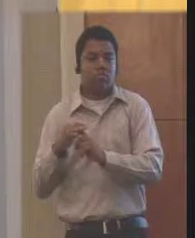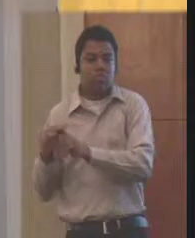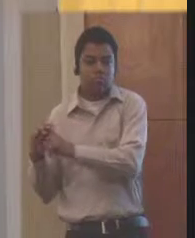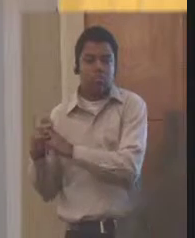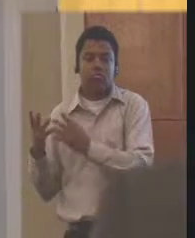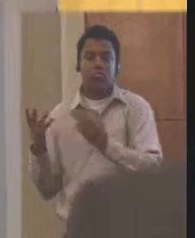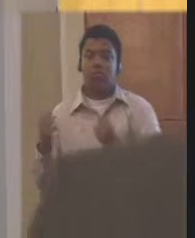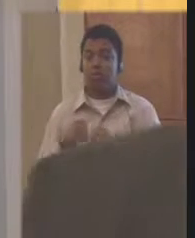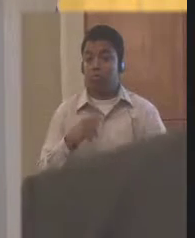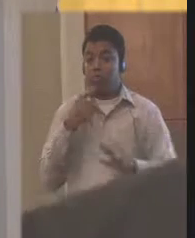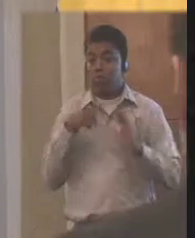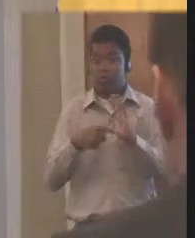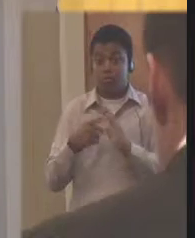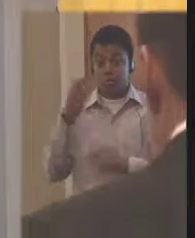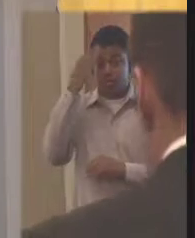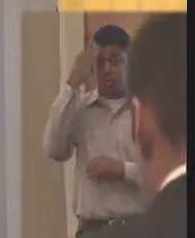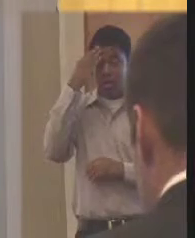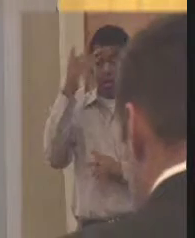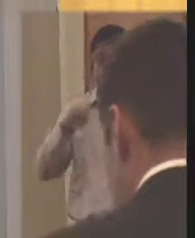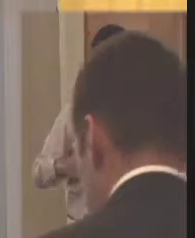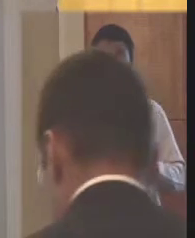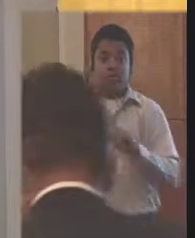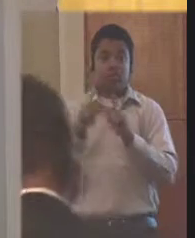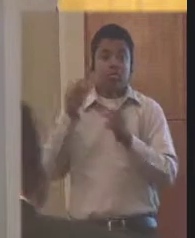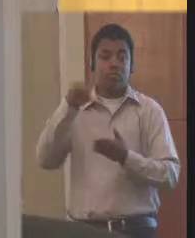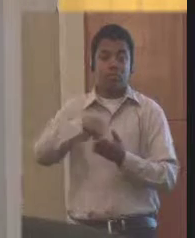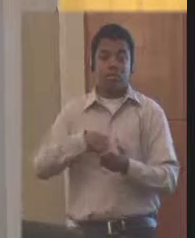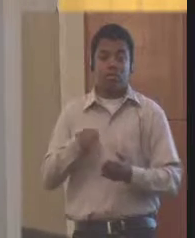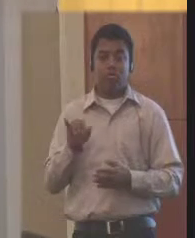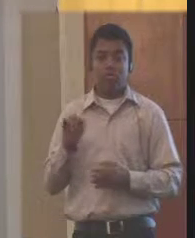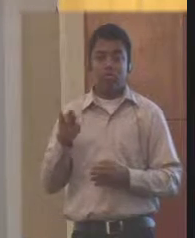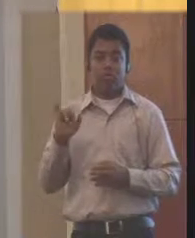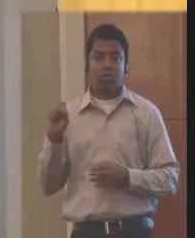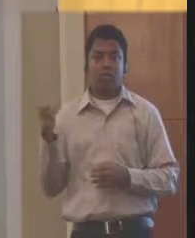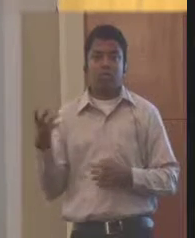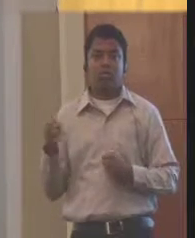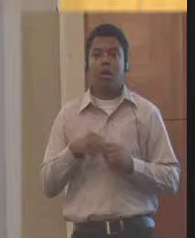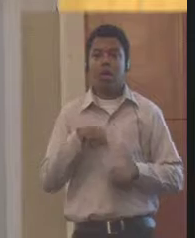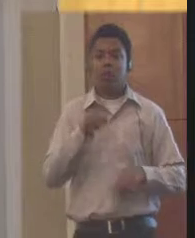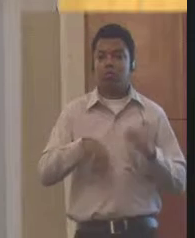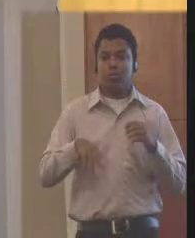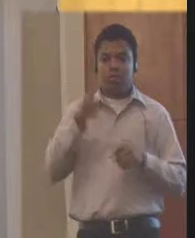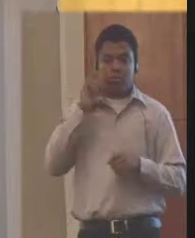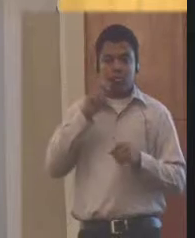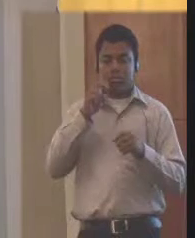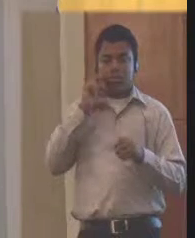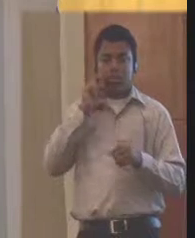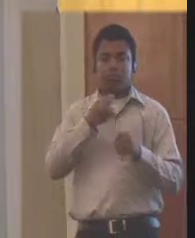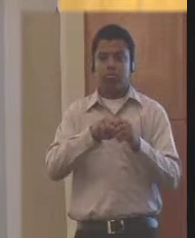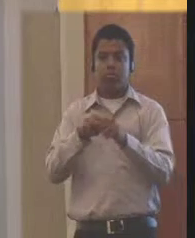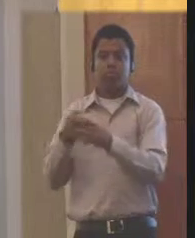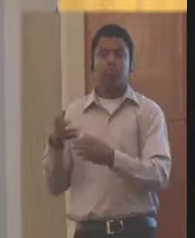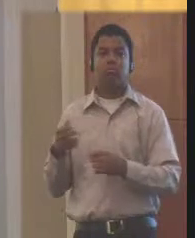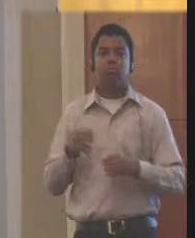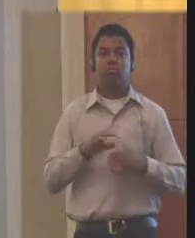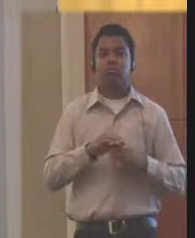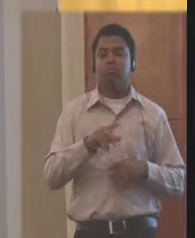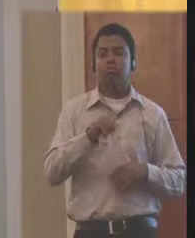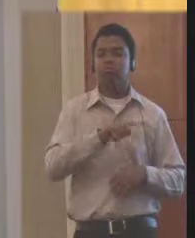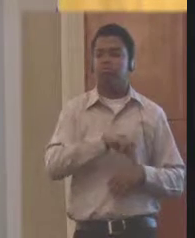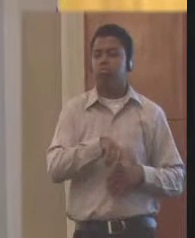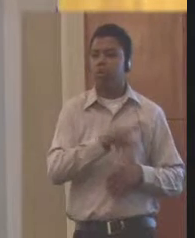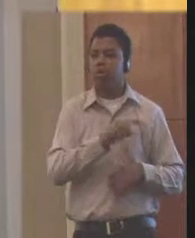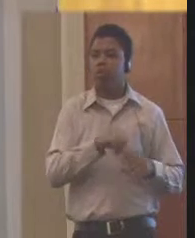ustedes saben, París es el primer destino turístico del mundo. Es una fuente importantísima